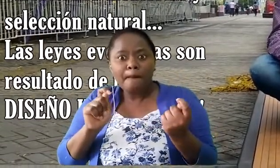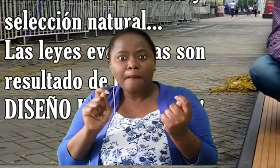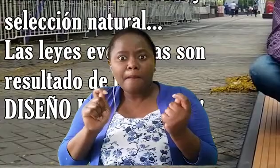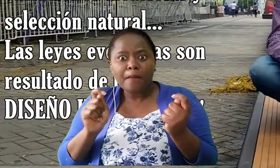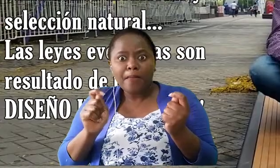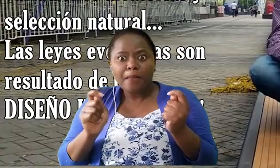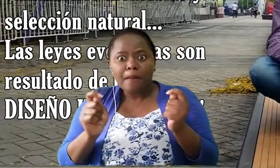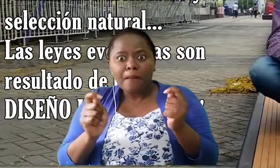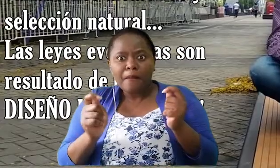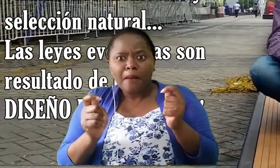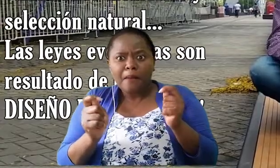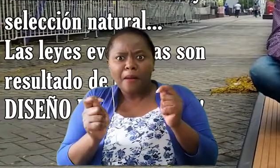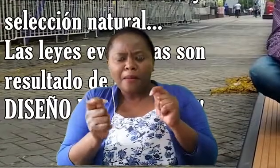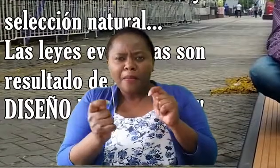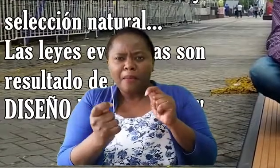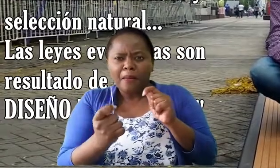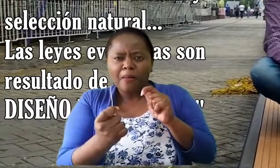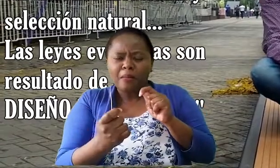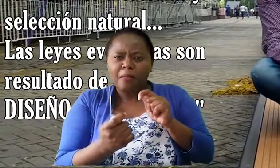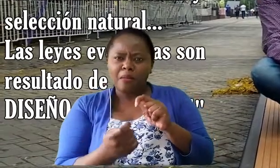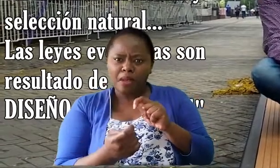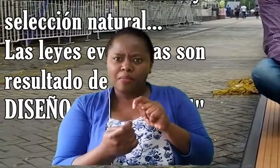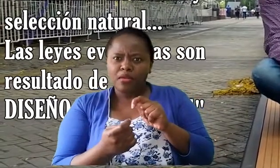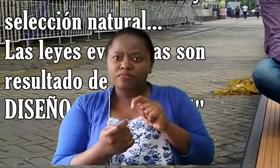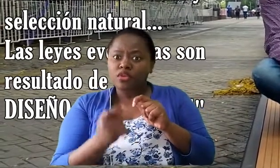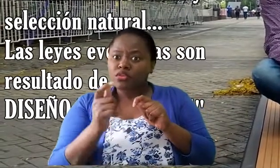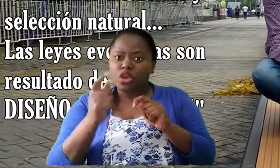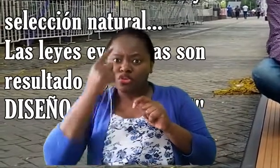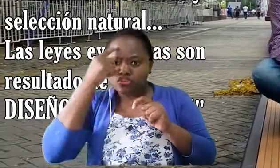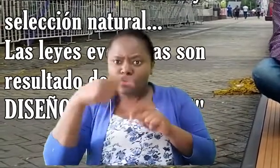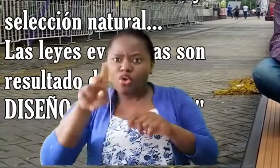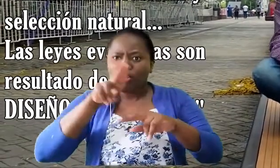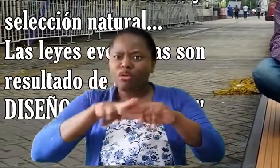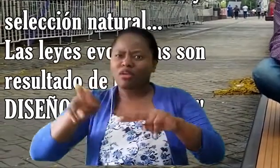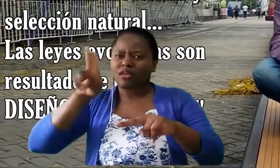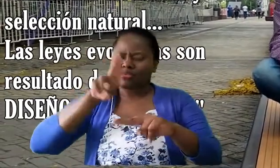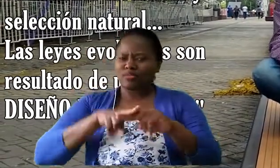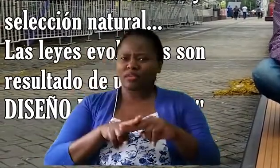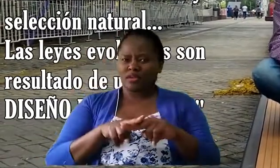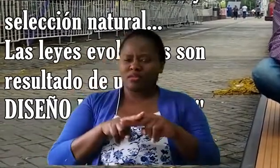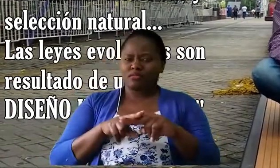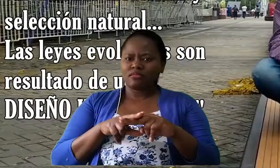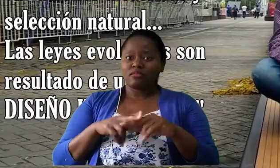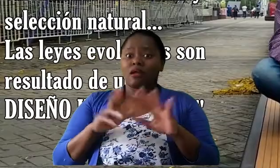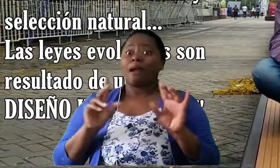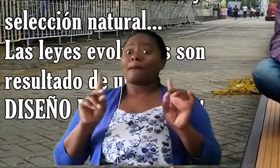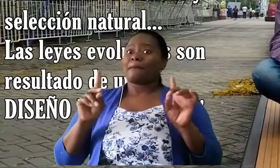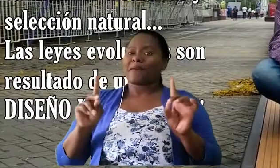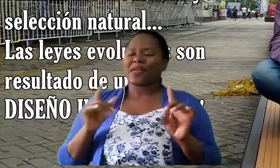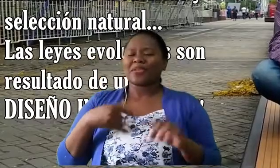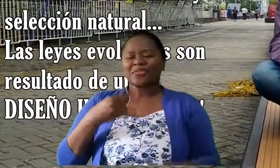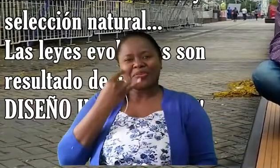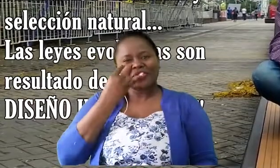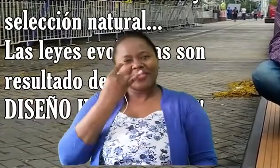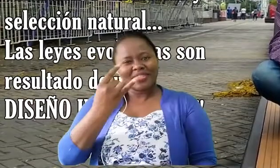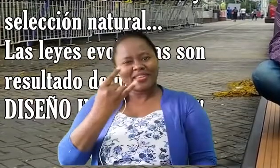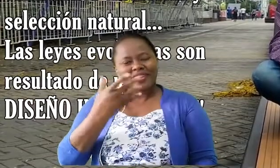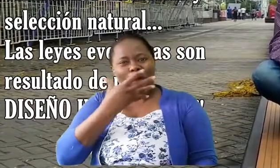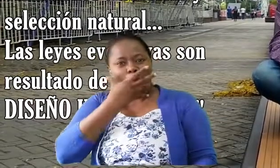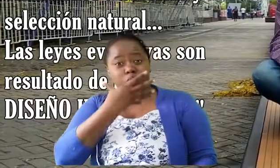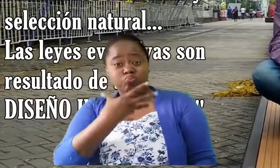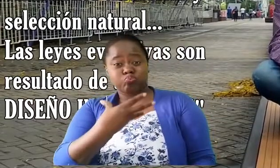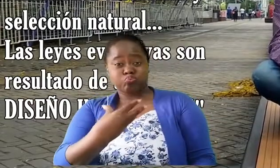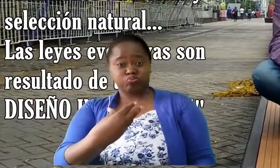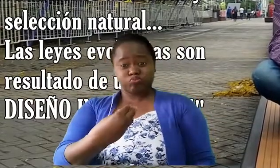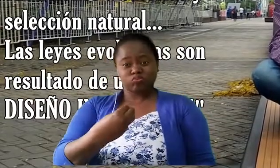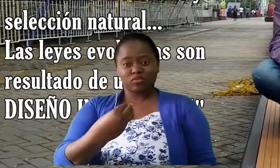de selección natural. Pero, y aquí es donde me llama la atención, Darwin, él dijo que las leyes evolutivas